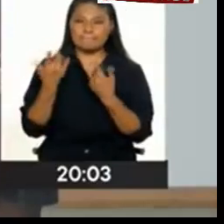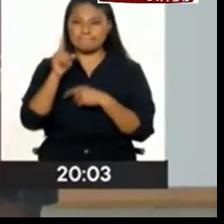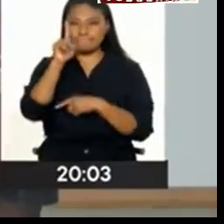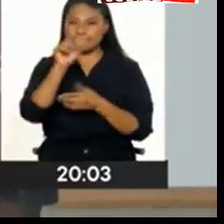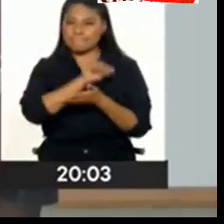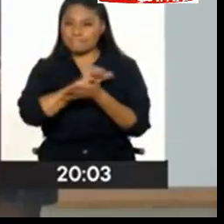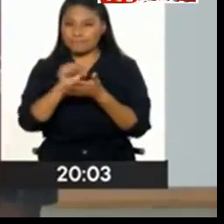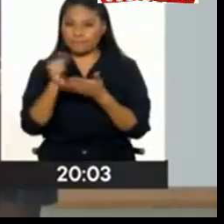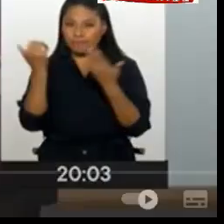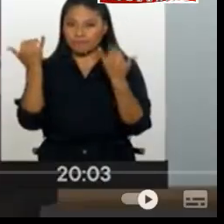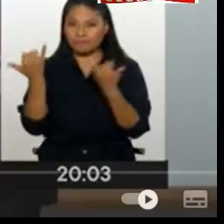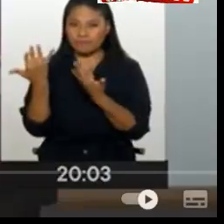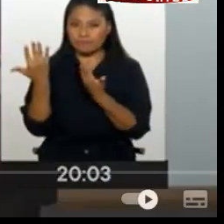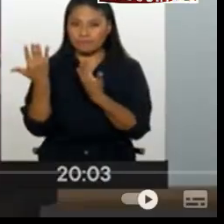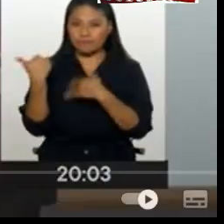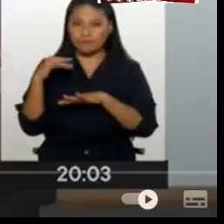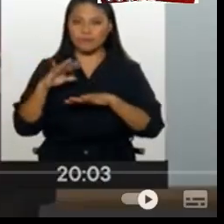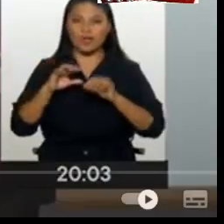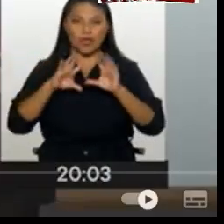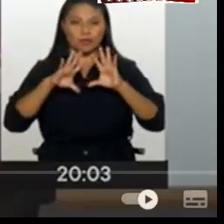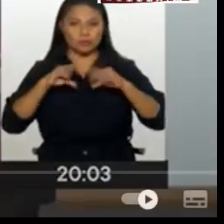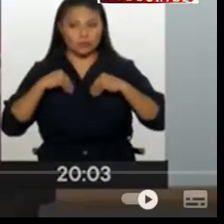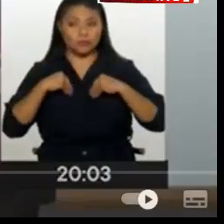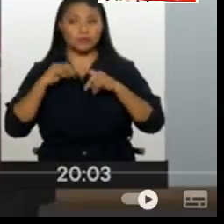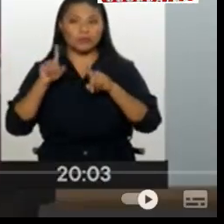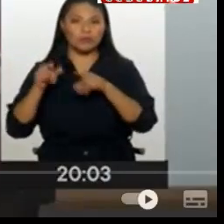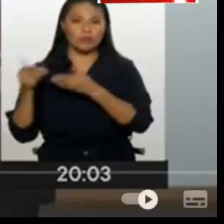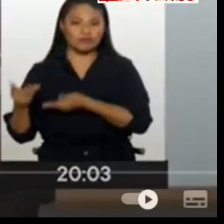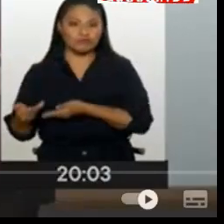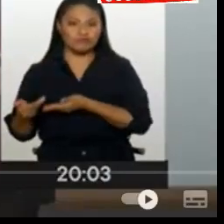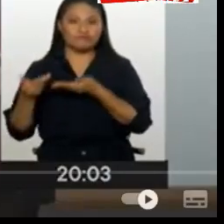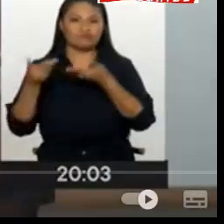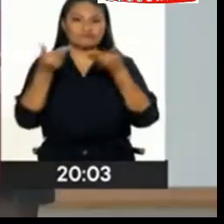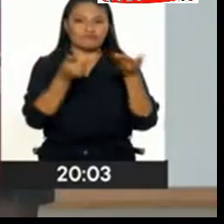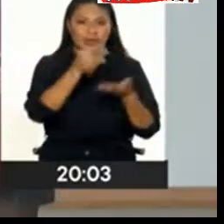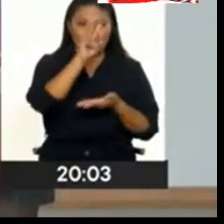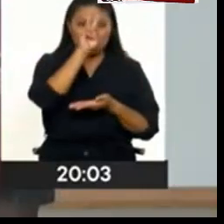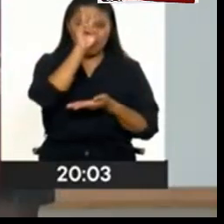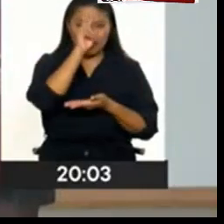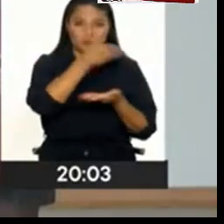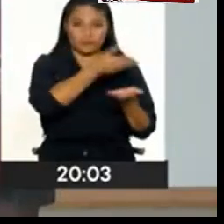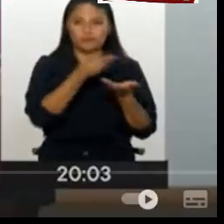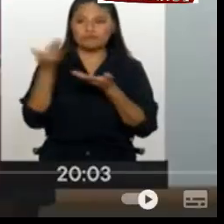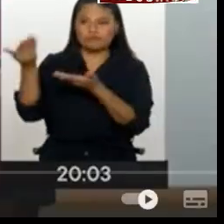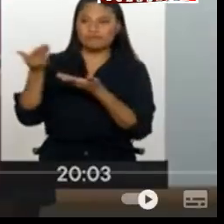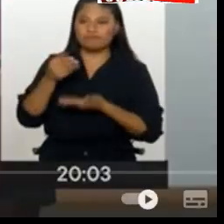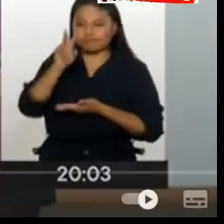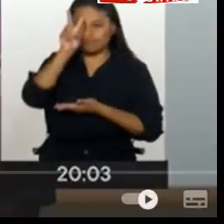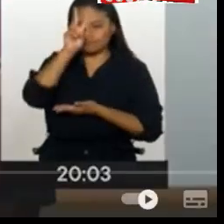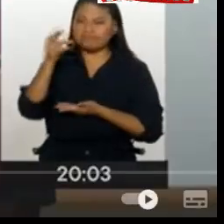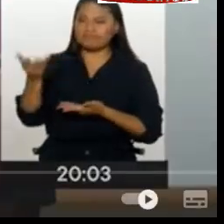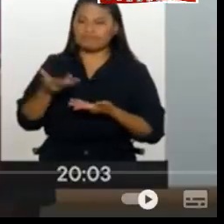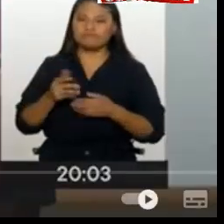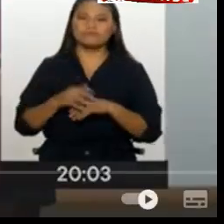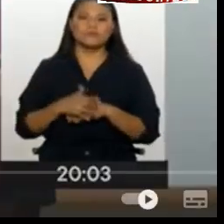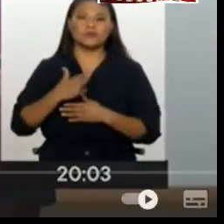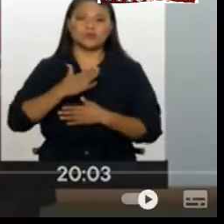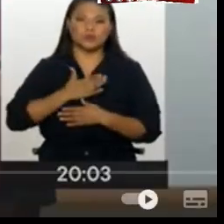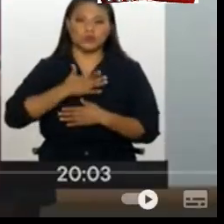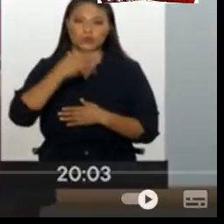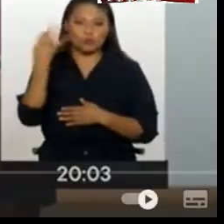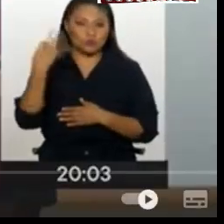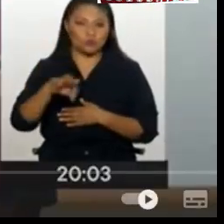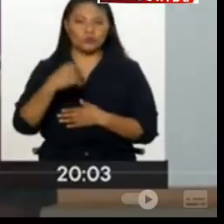es beneficioso para el Perú que le pase en la presidencia o no? Déjanos tus comentarios, no olvides de suscribirte a nuestro canal, dale muchos likes y